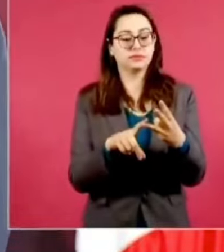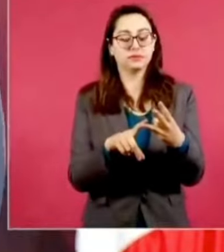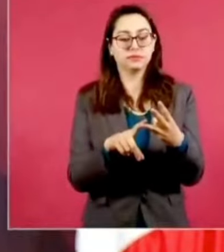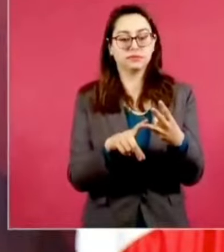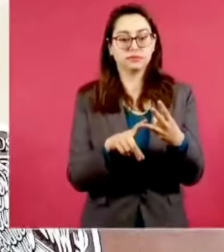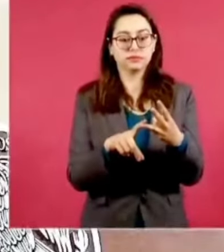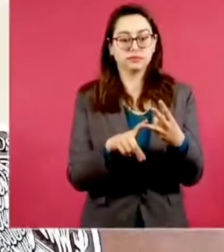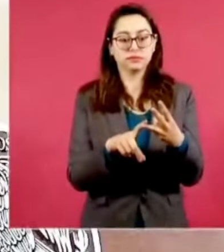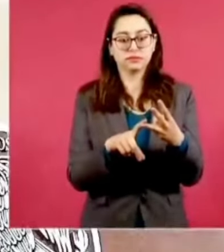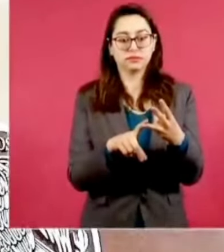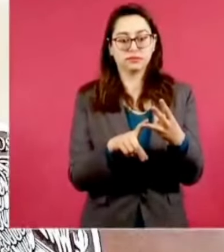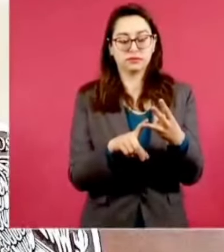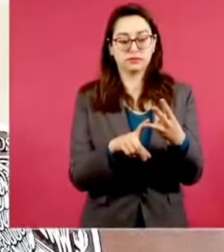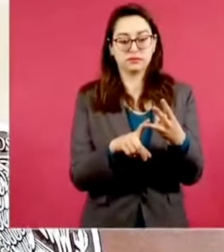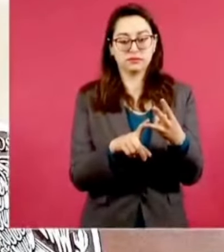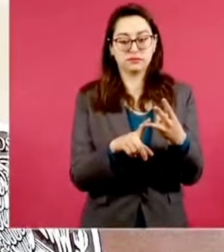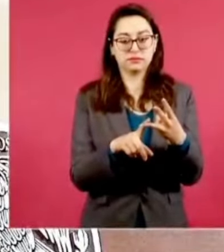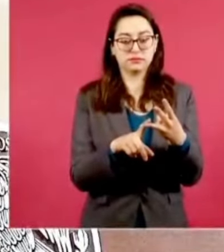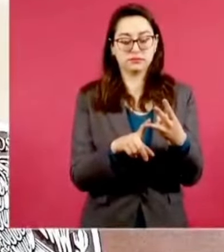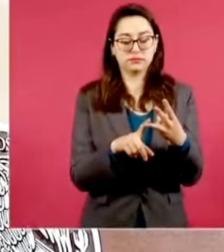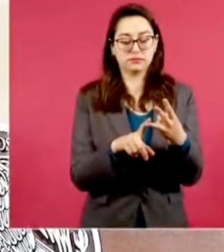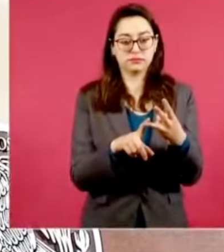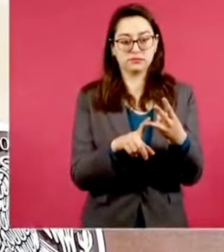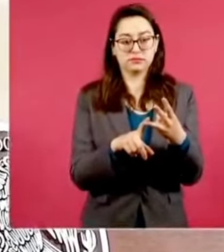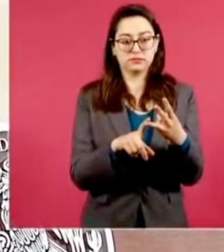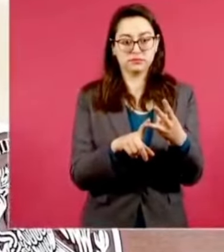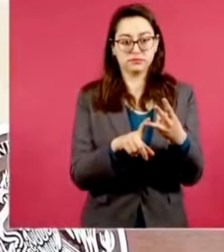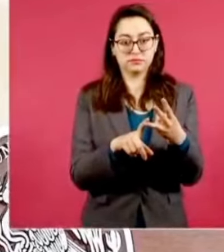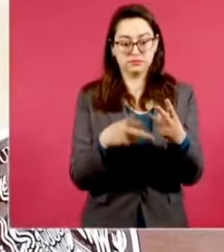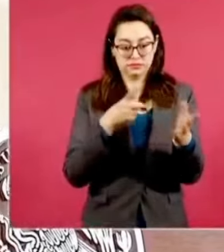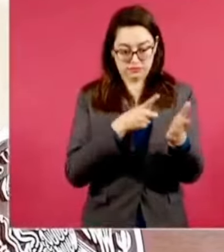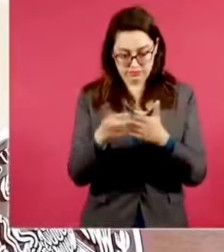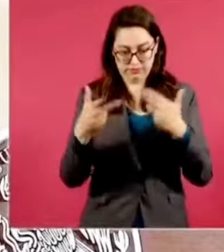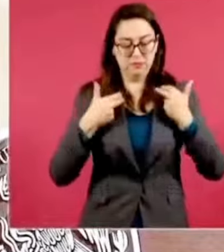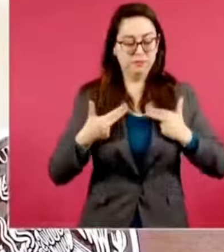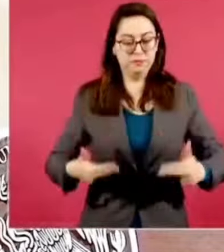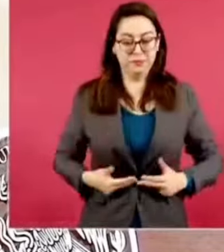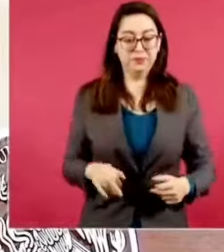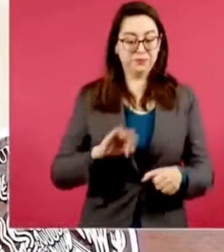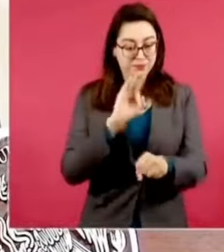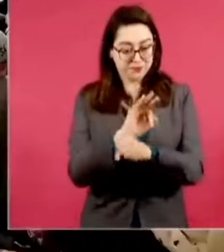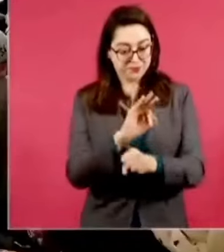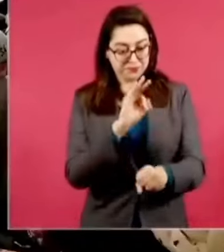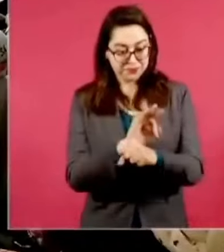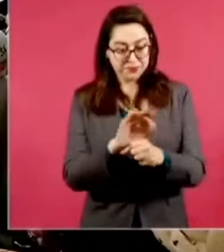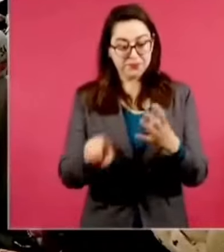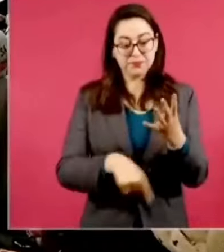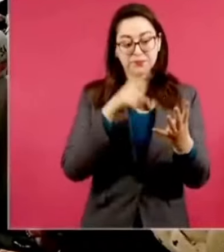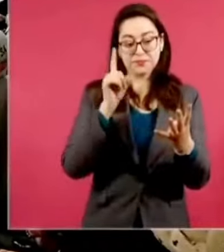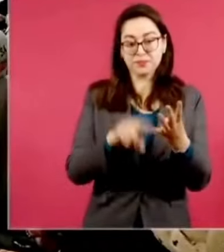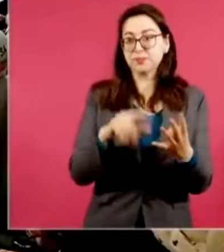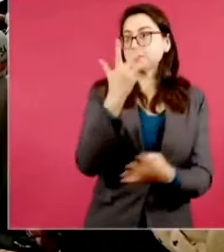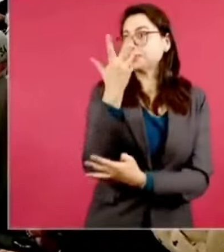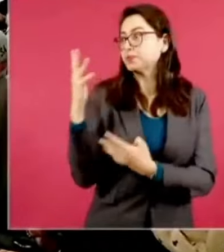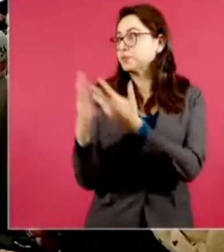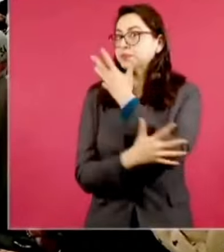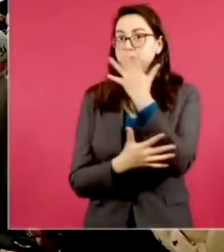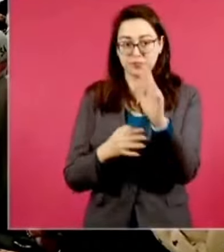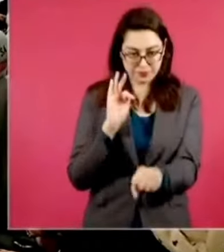y que se iban a proteger los derechos humanos, que se iba a proteger el medio ambiente,